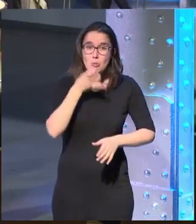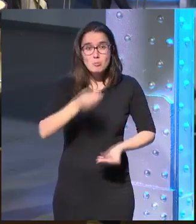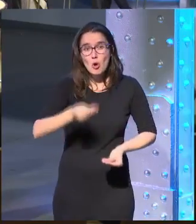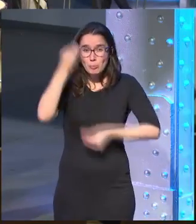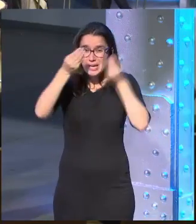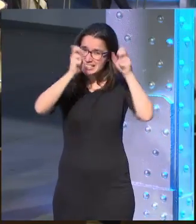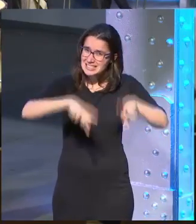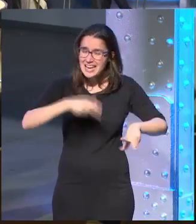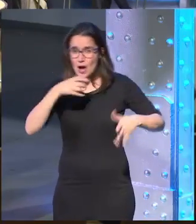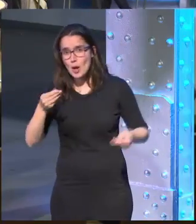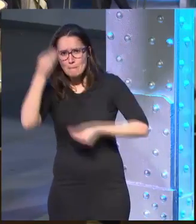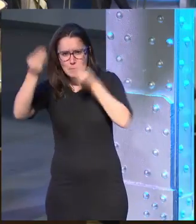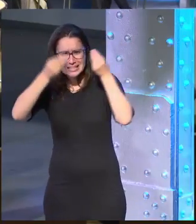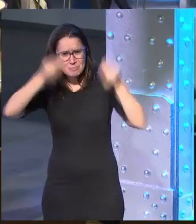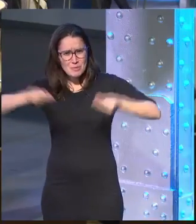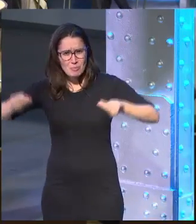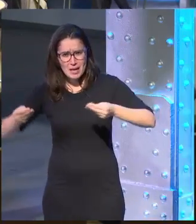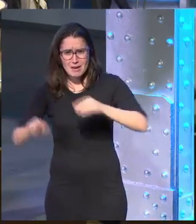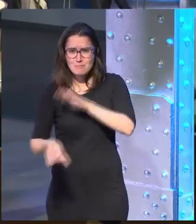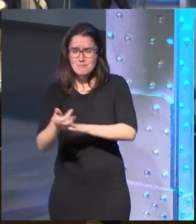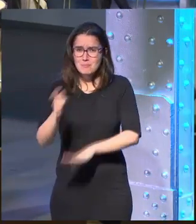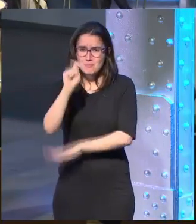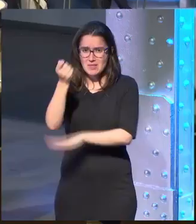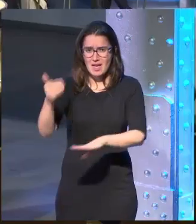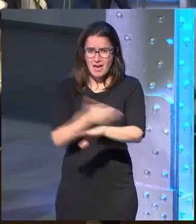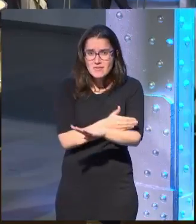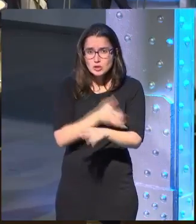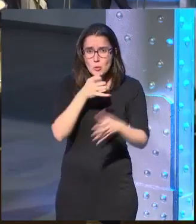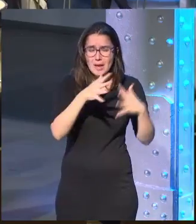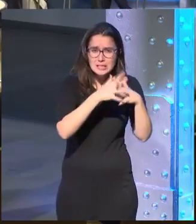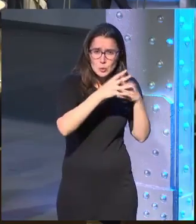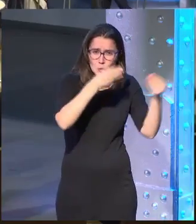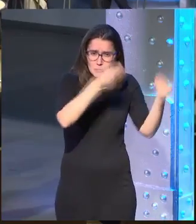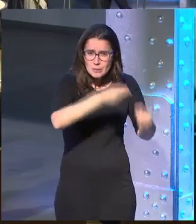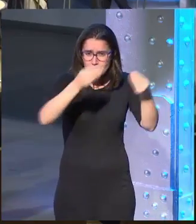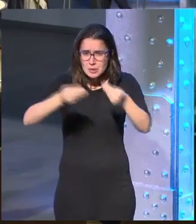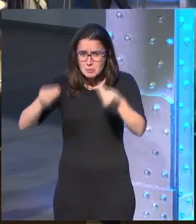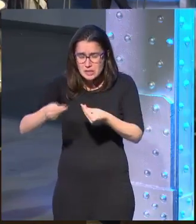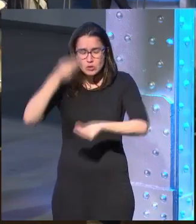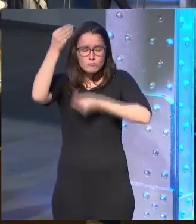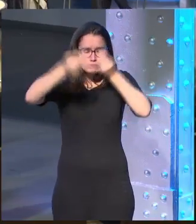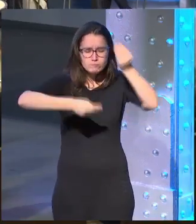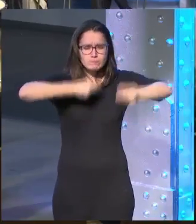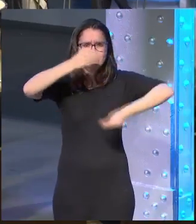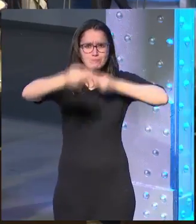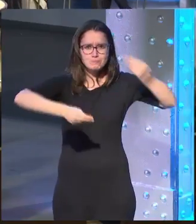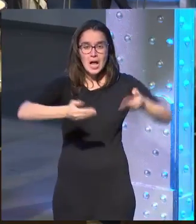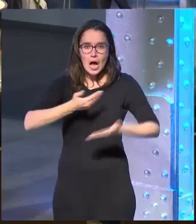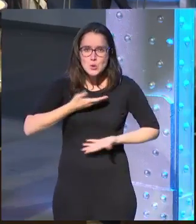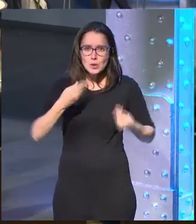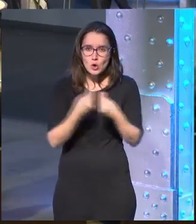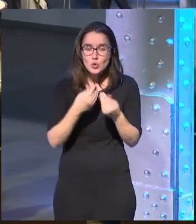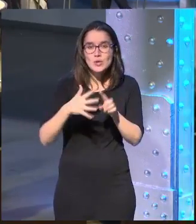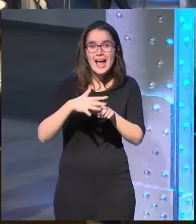¿no? Con una forma de hacerlo de manera mucho más estructurada, mucho más meditada, con muchas más ayudas,